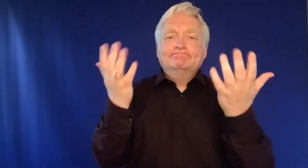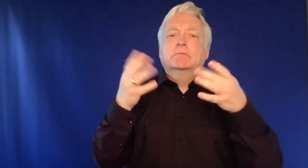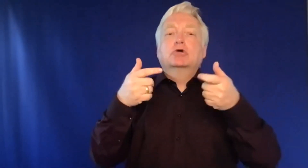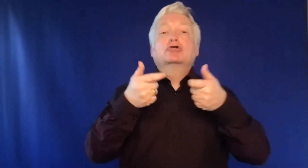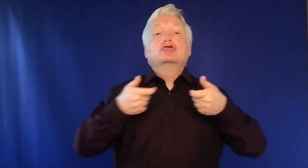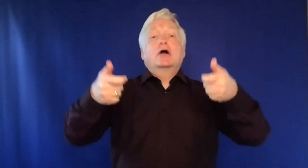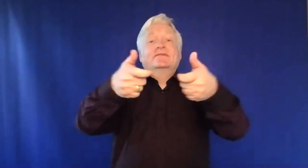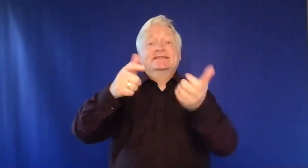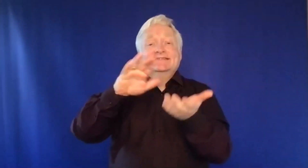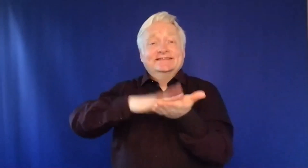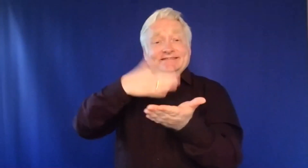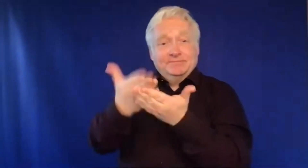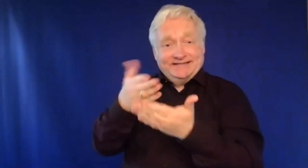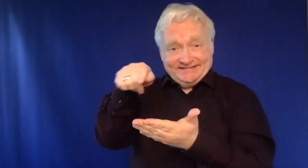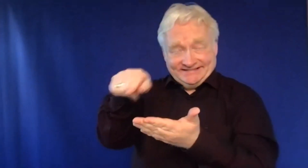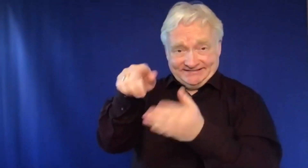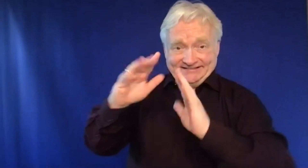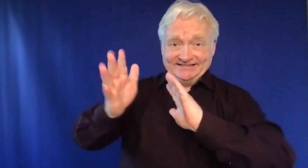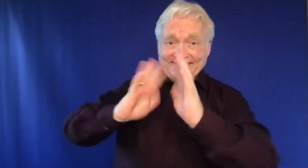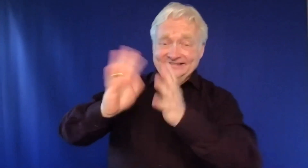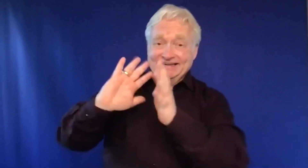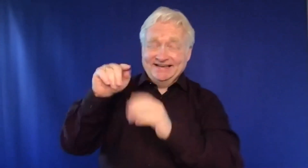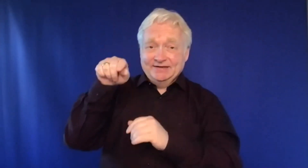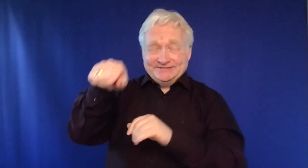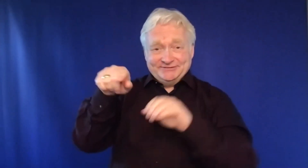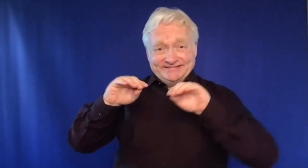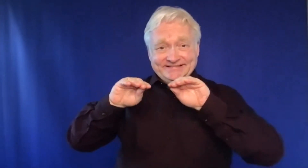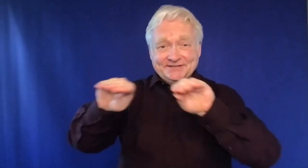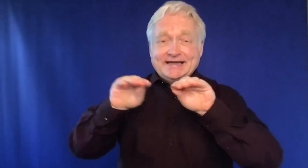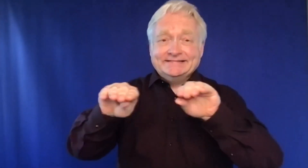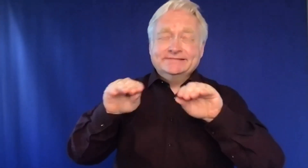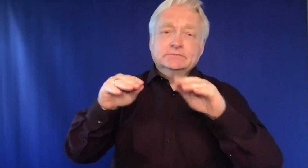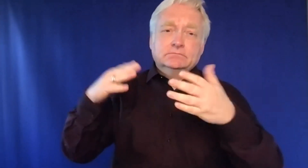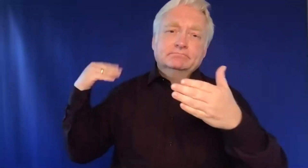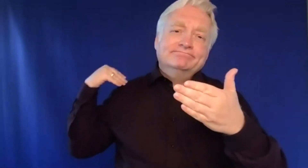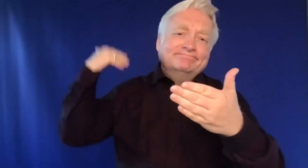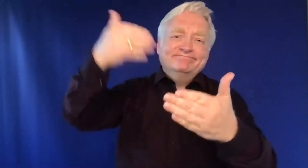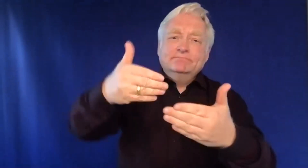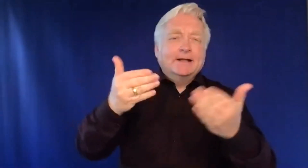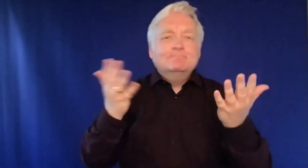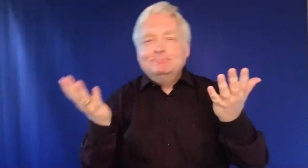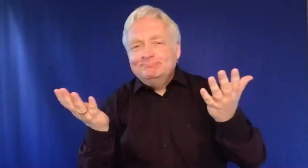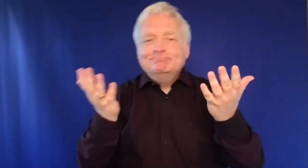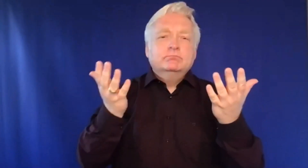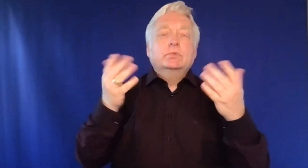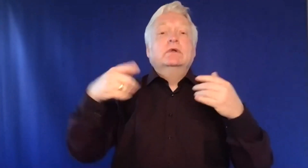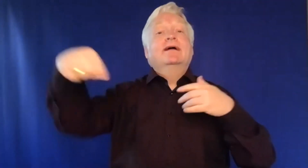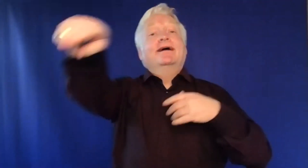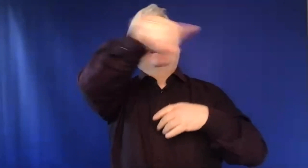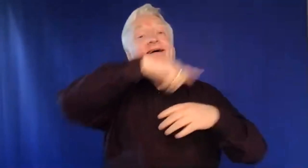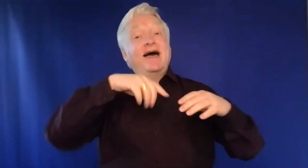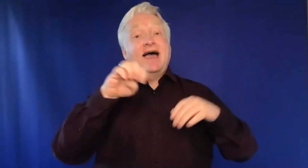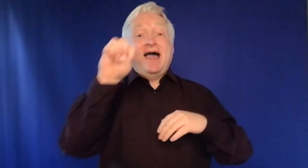que creo que estamos viviendo un momento vibrante en nuestra comunidad. Cuando hablamos de interpretación de lengua de signos en contextos